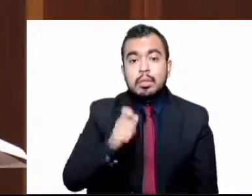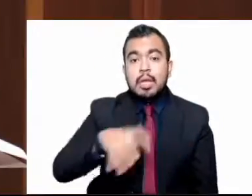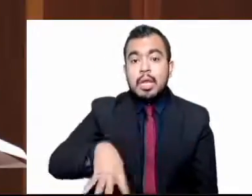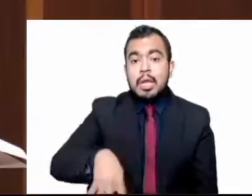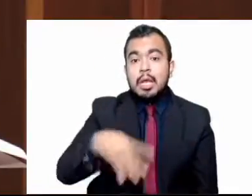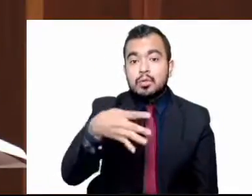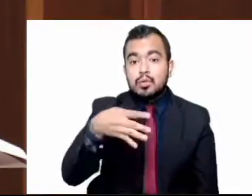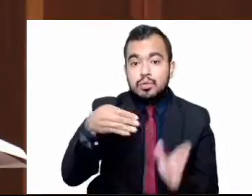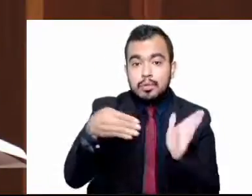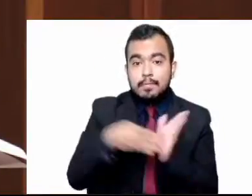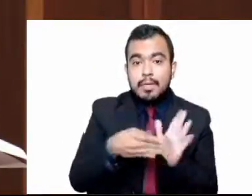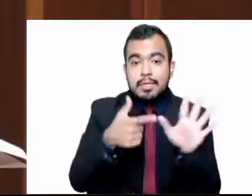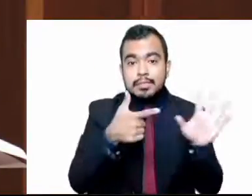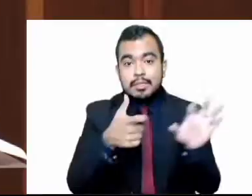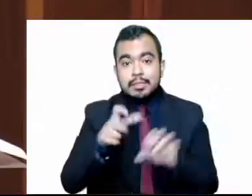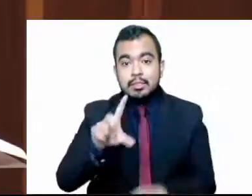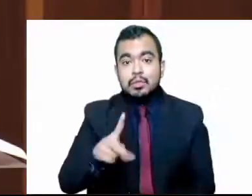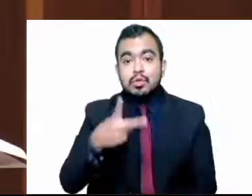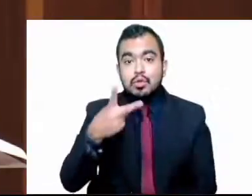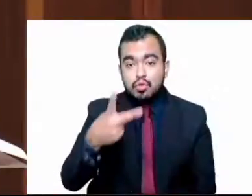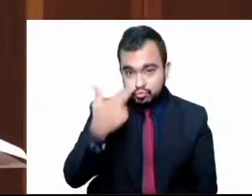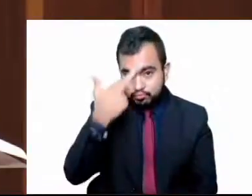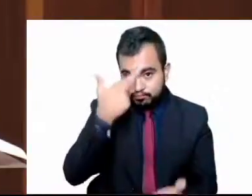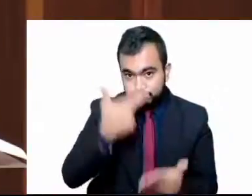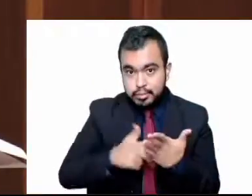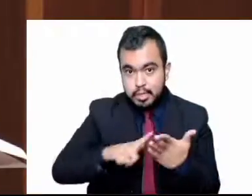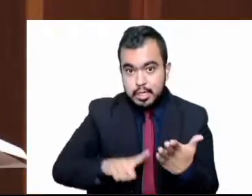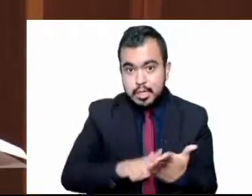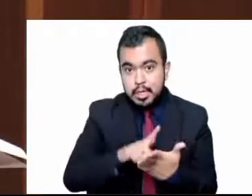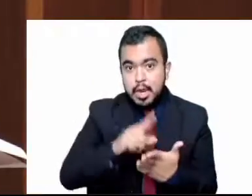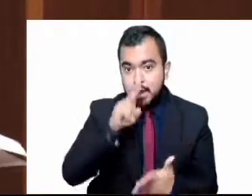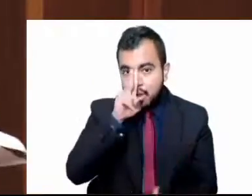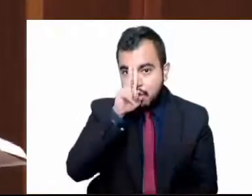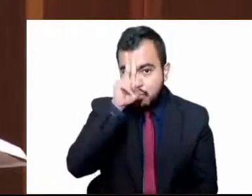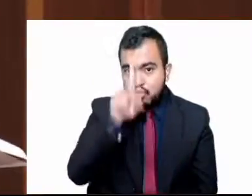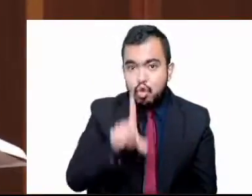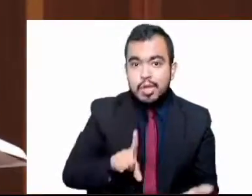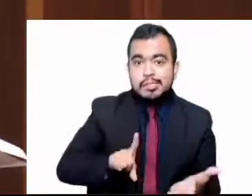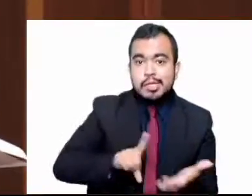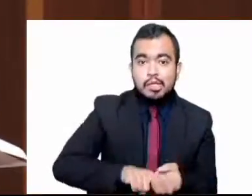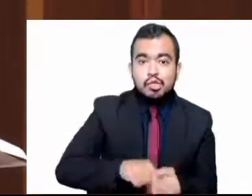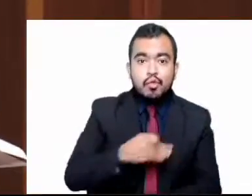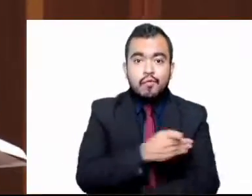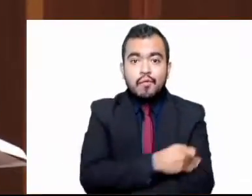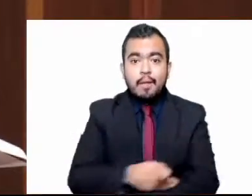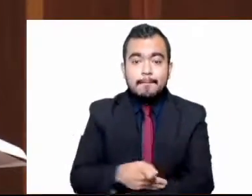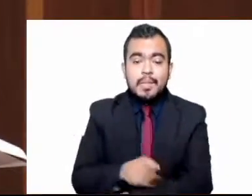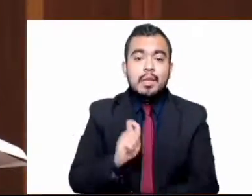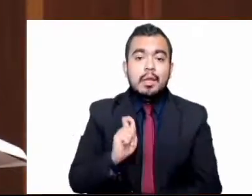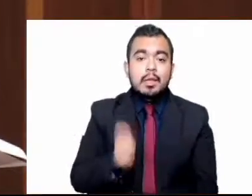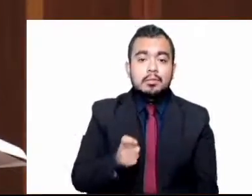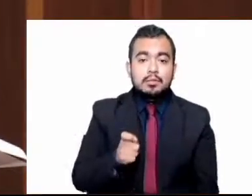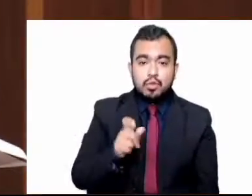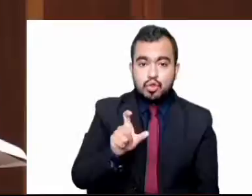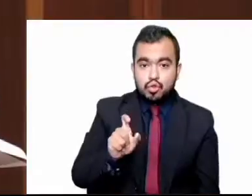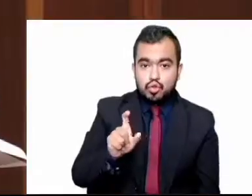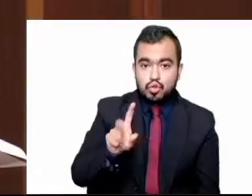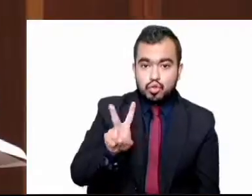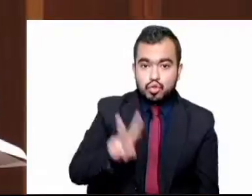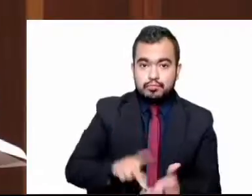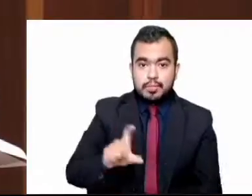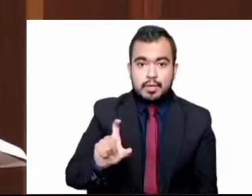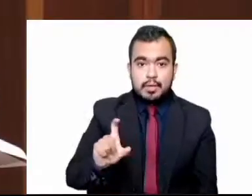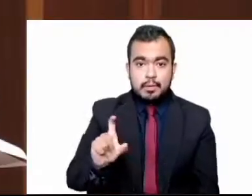14.732 delitos cometidos por causas de violencia familiar durante el año 2020. De acuerdo con los